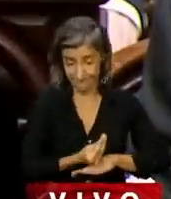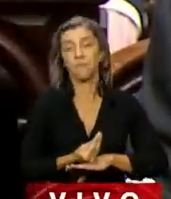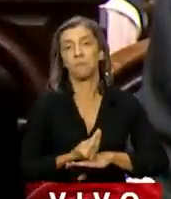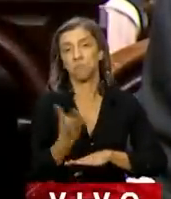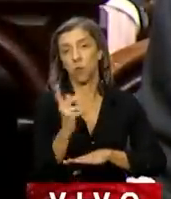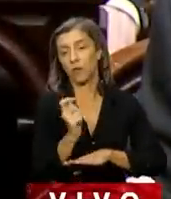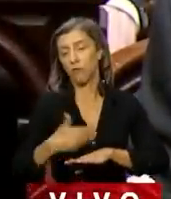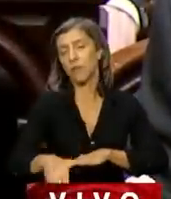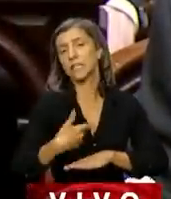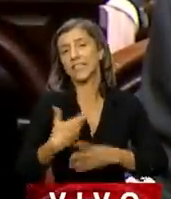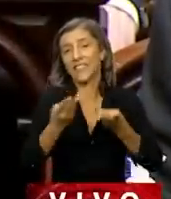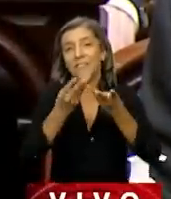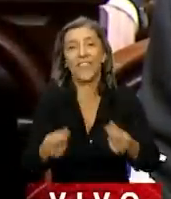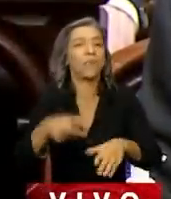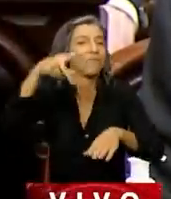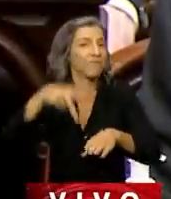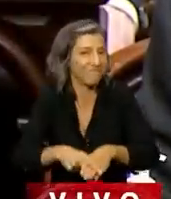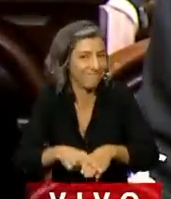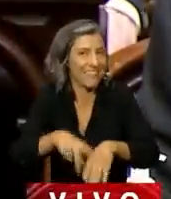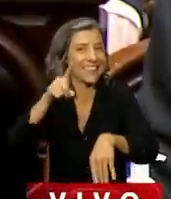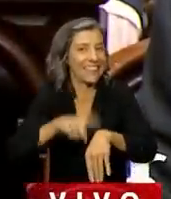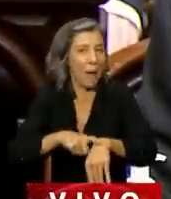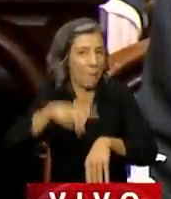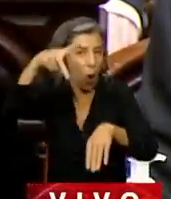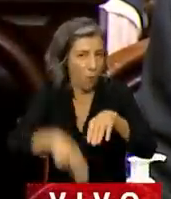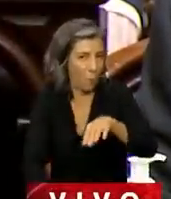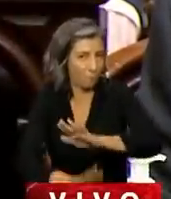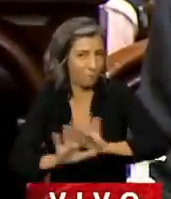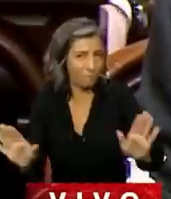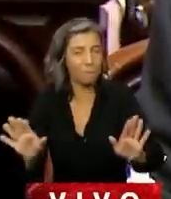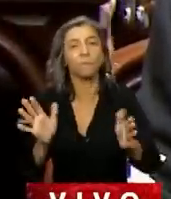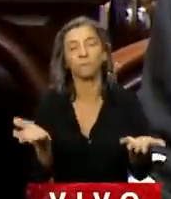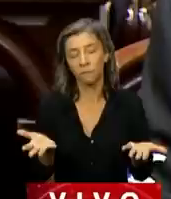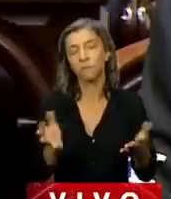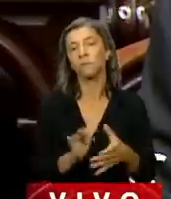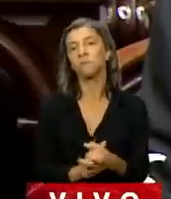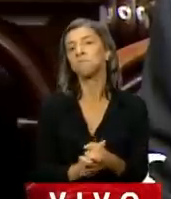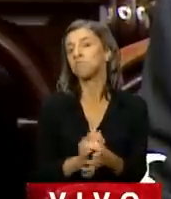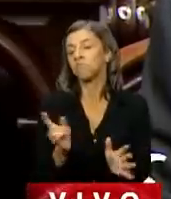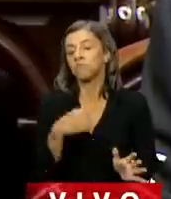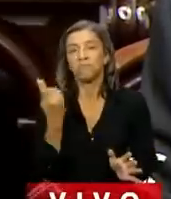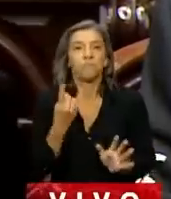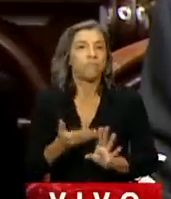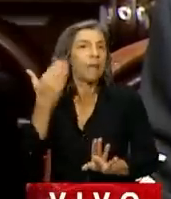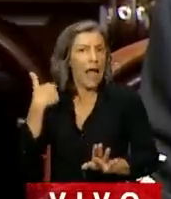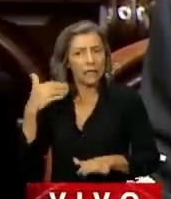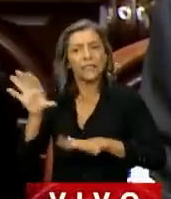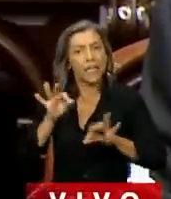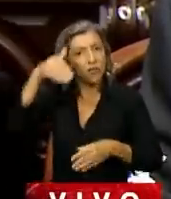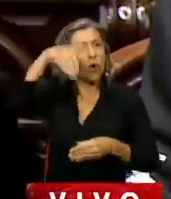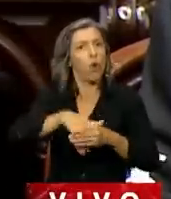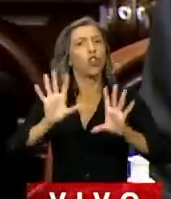4 meses a donde se interrumpe una conformación en conjunta de la conducción del Pleno y que en